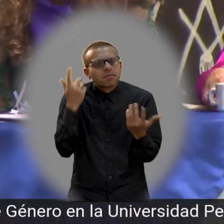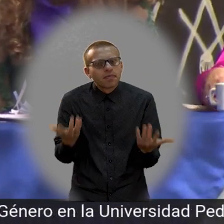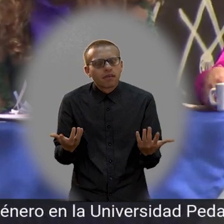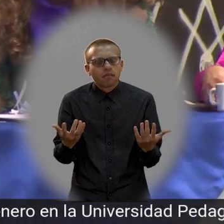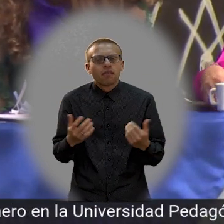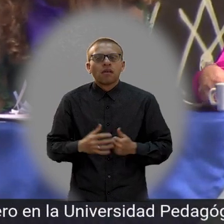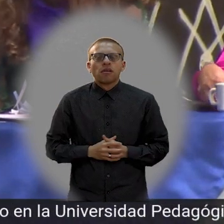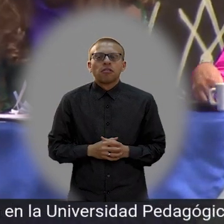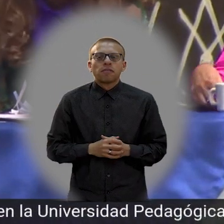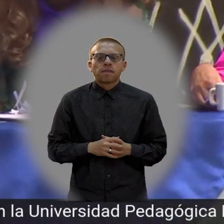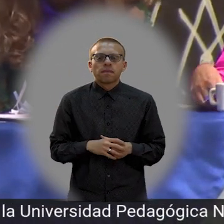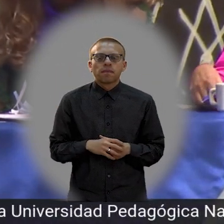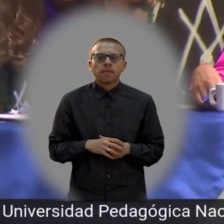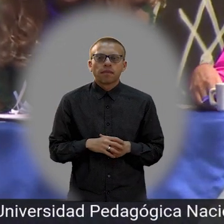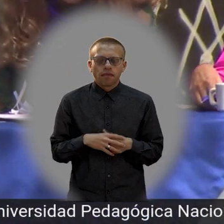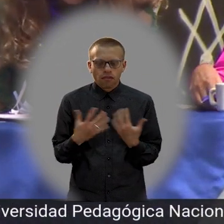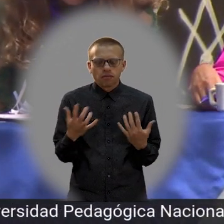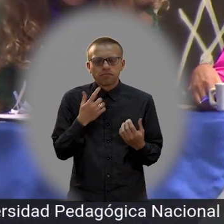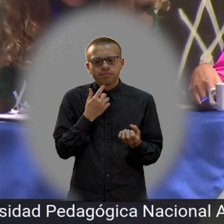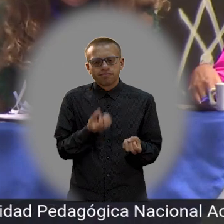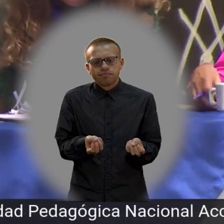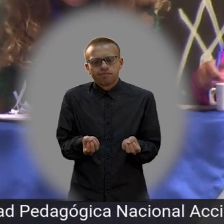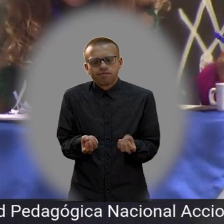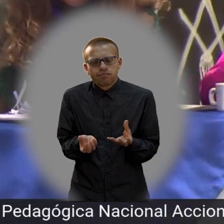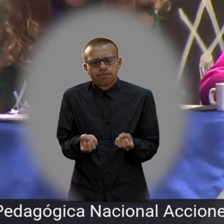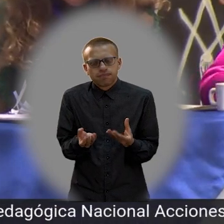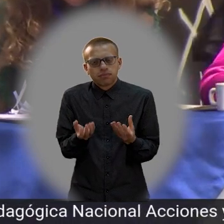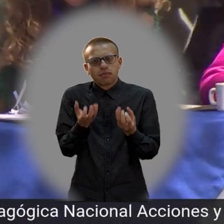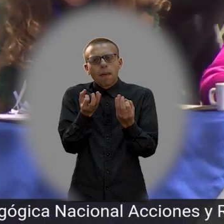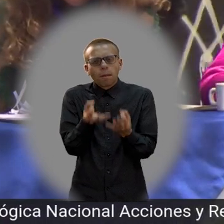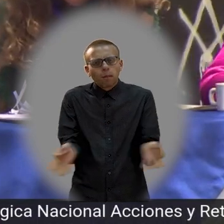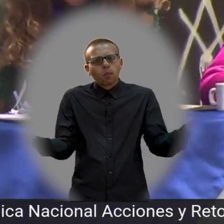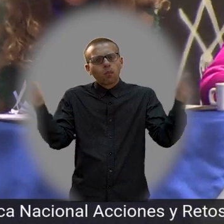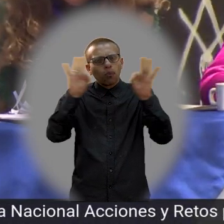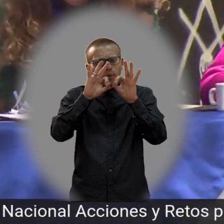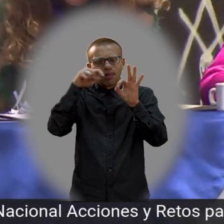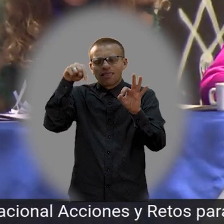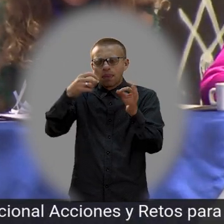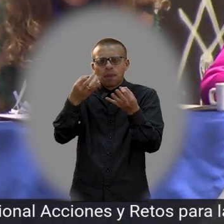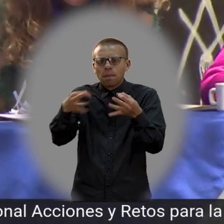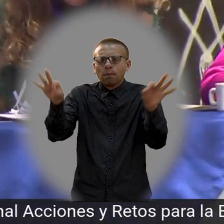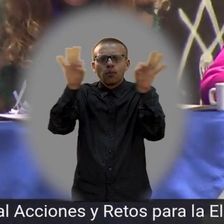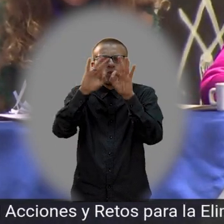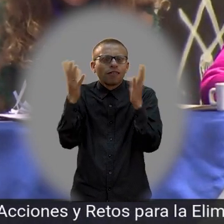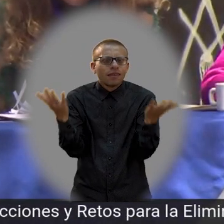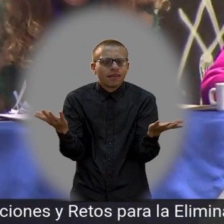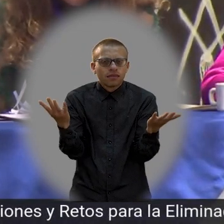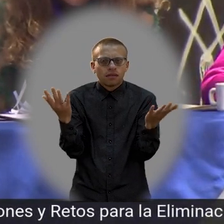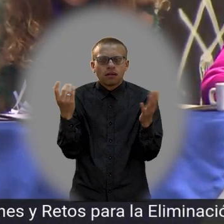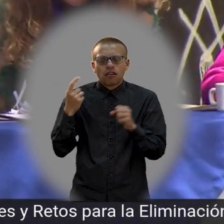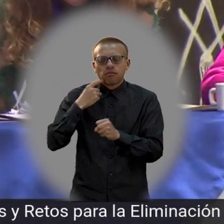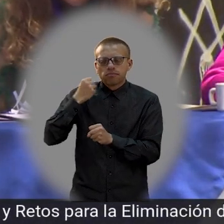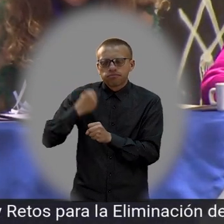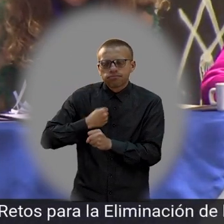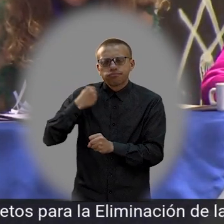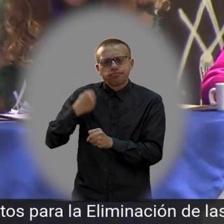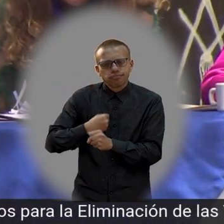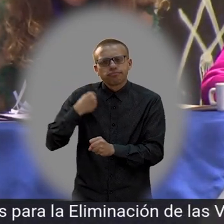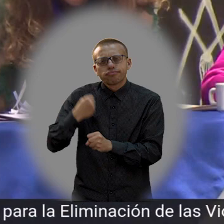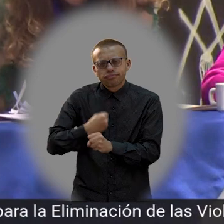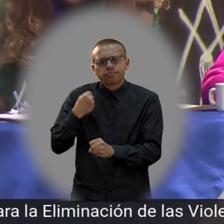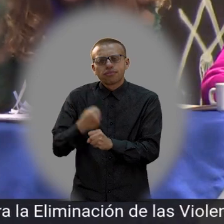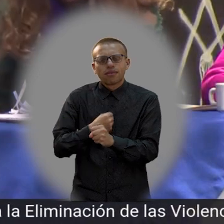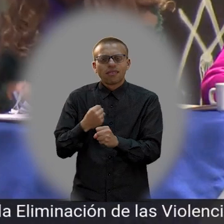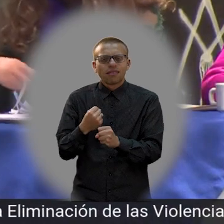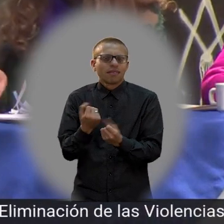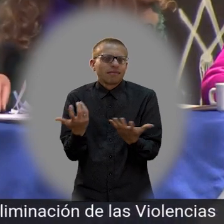haga incentivar como la importancia de del trabajo sobre los derechos